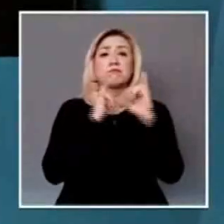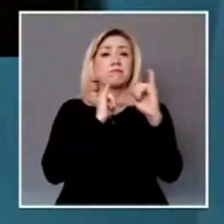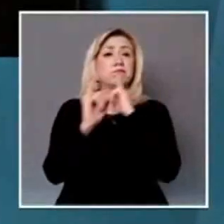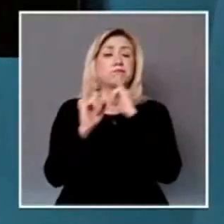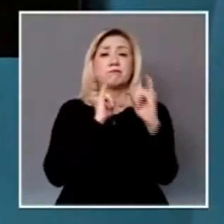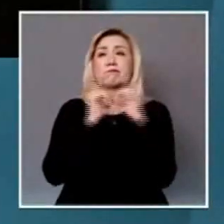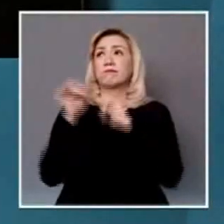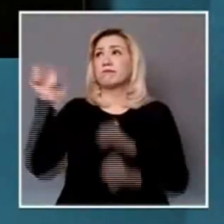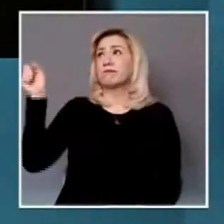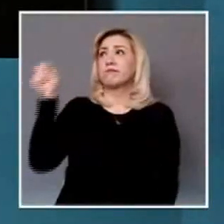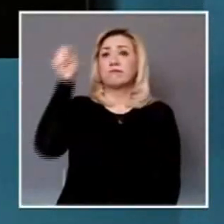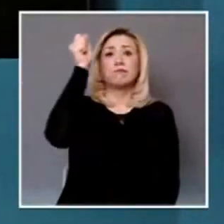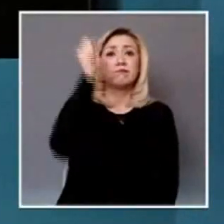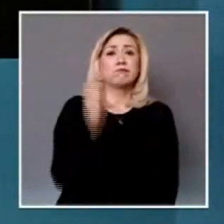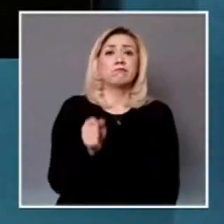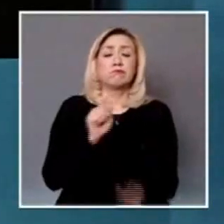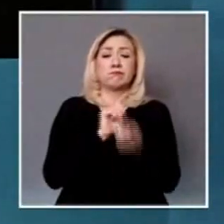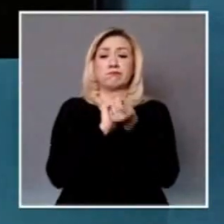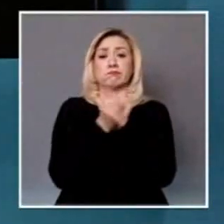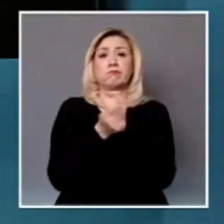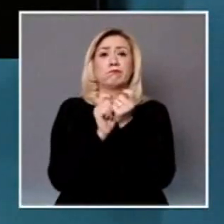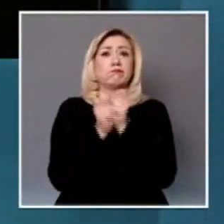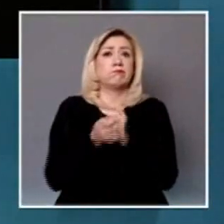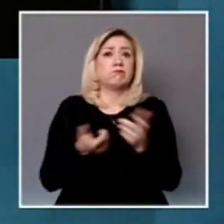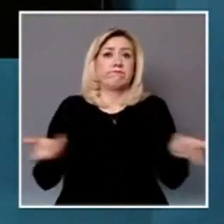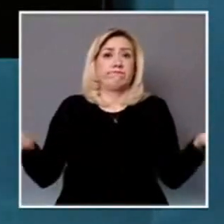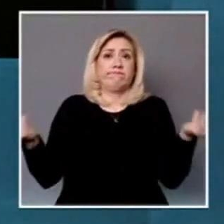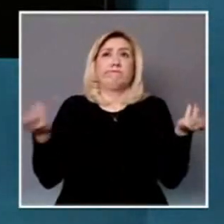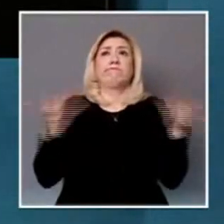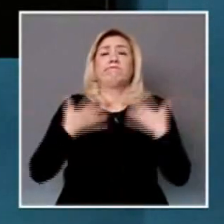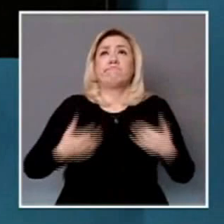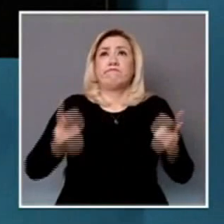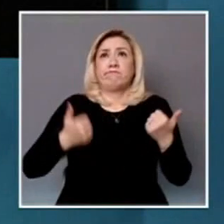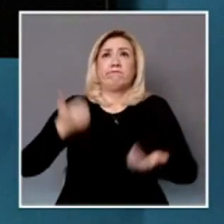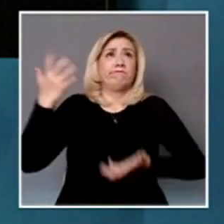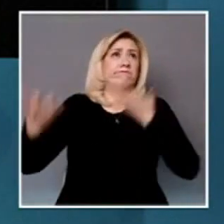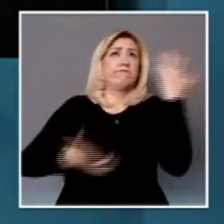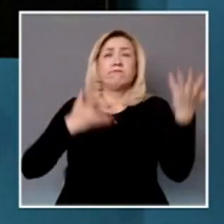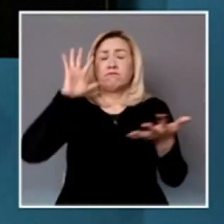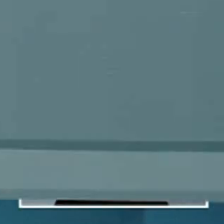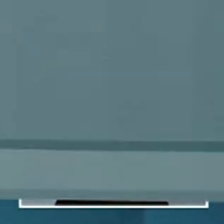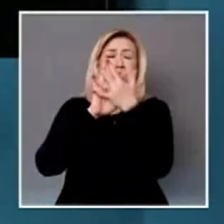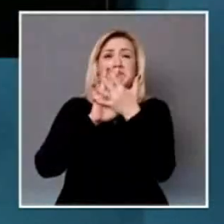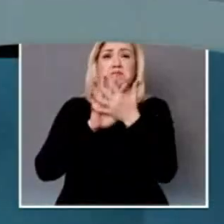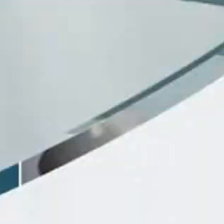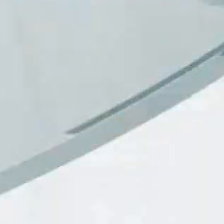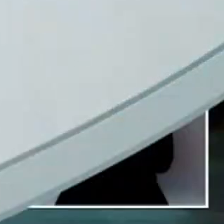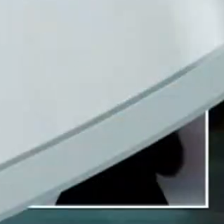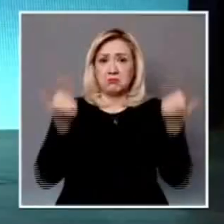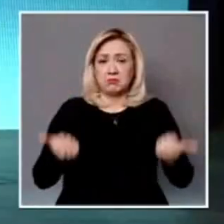Estado al no contar con intérprete o defensor que conozca su lengua.